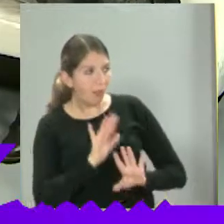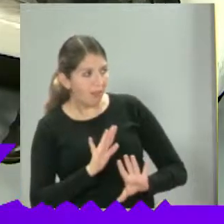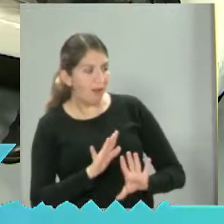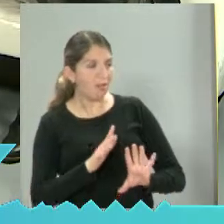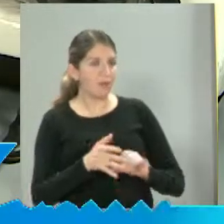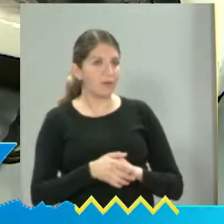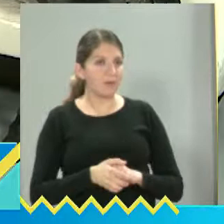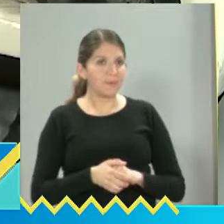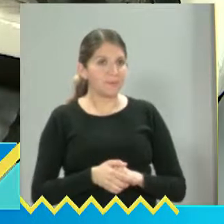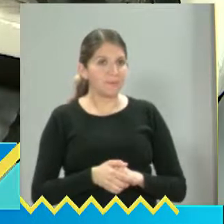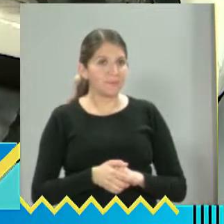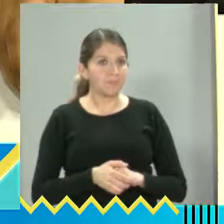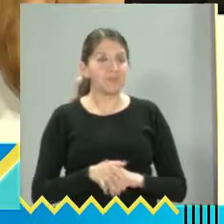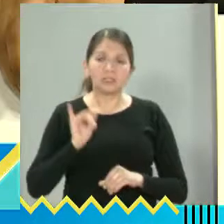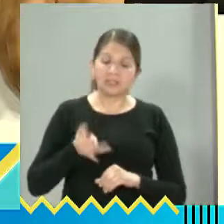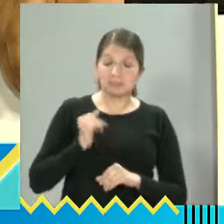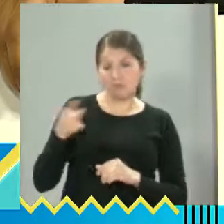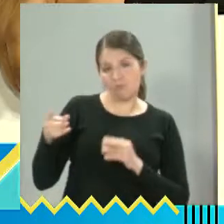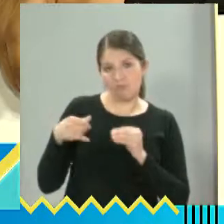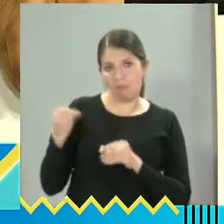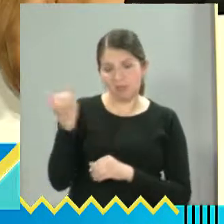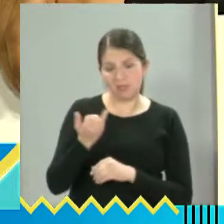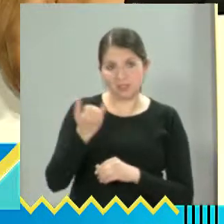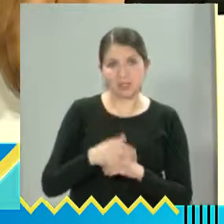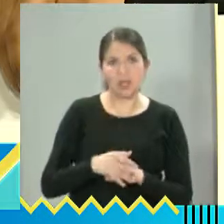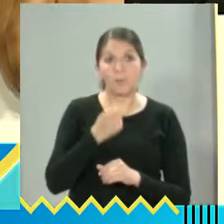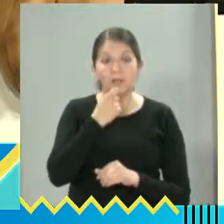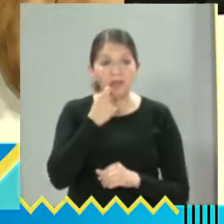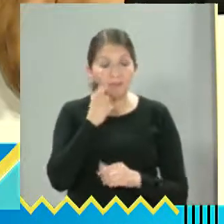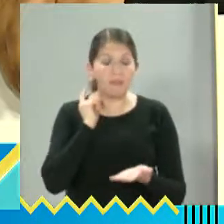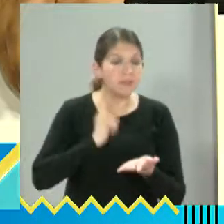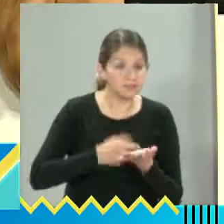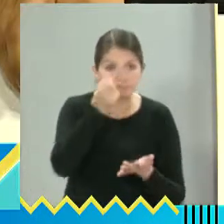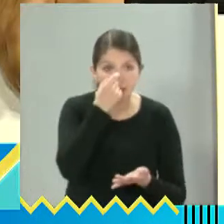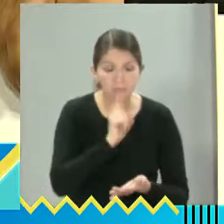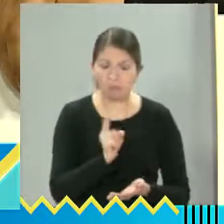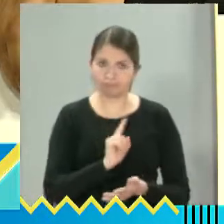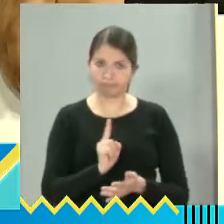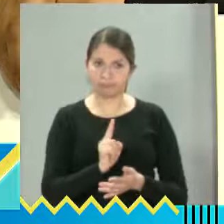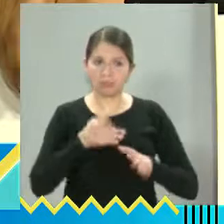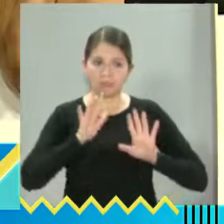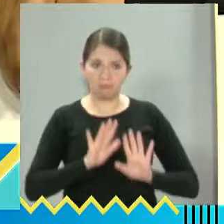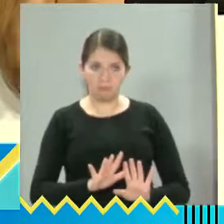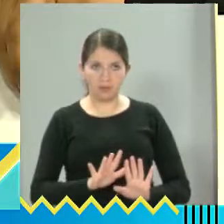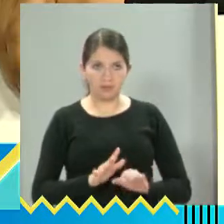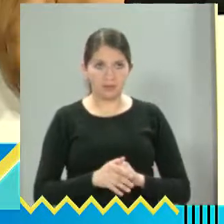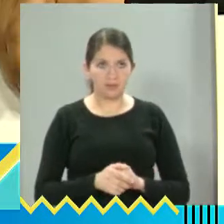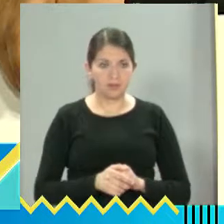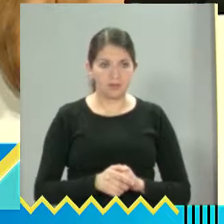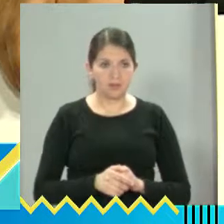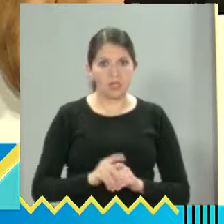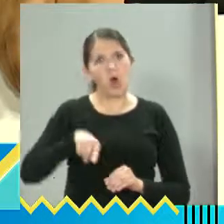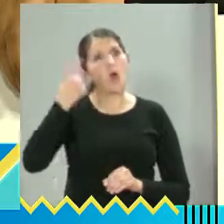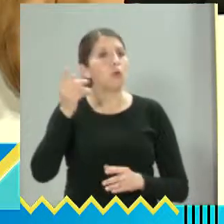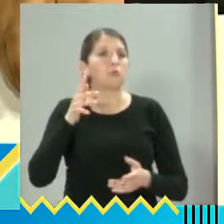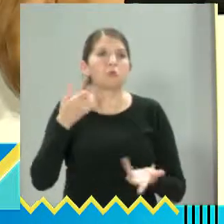como dice Seba, buscar más información a la hora de tomar decisiones. No somos tan impulsivos quizás como en otras instancias,